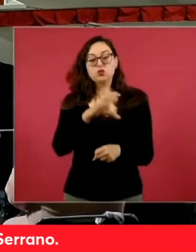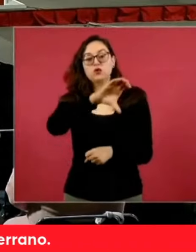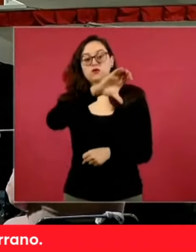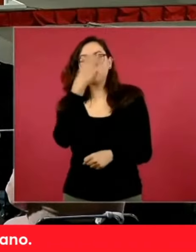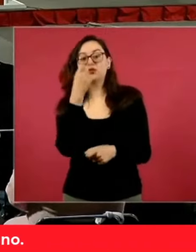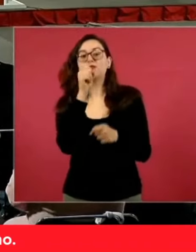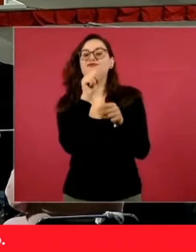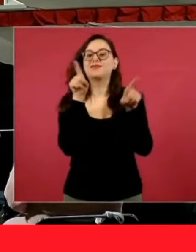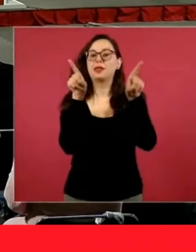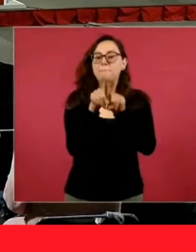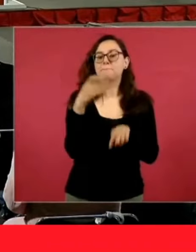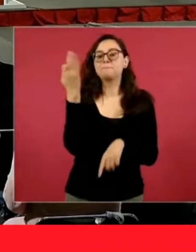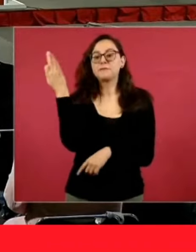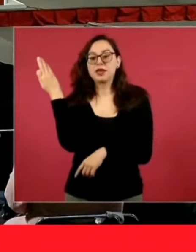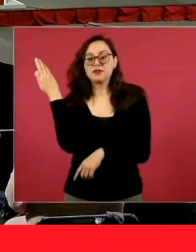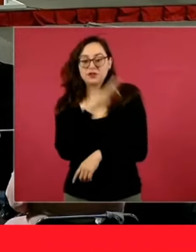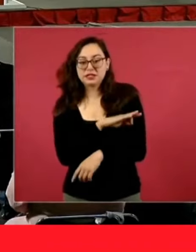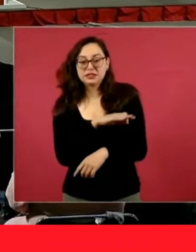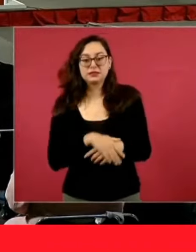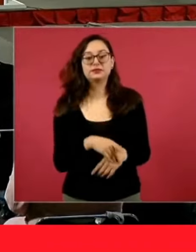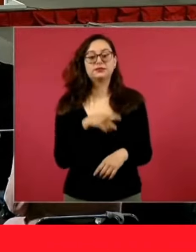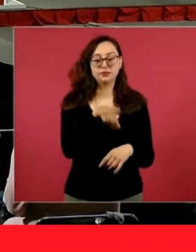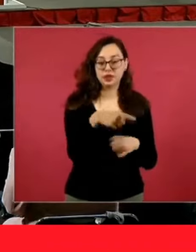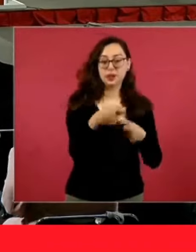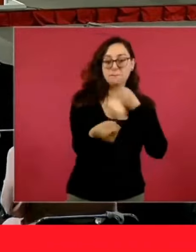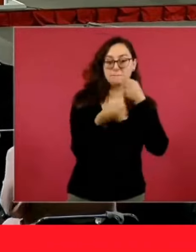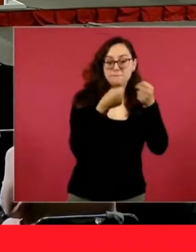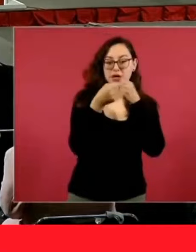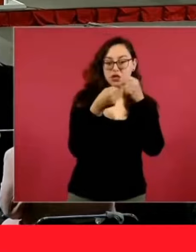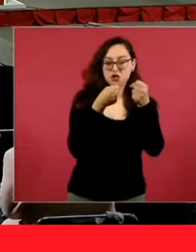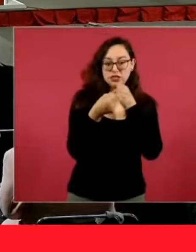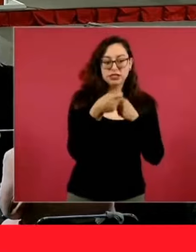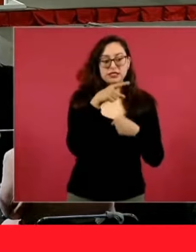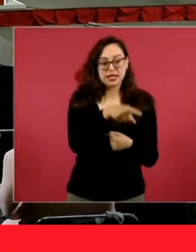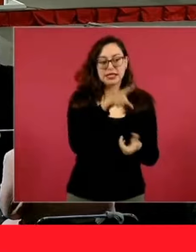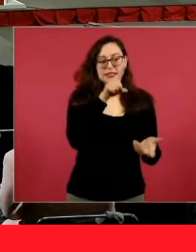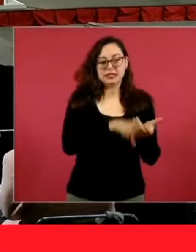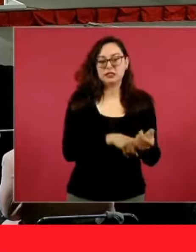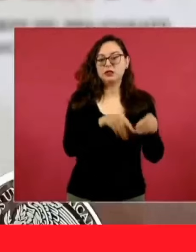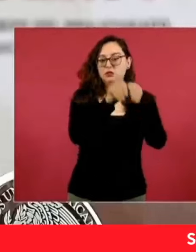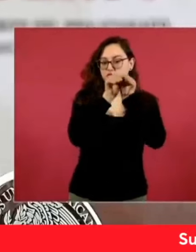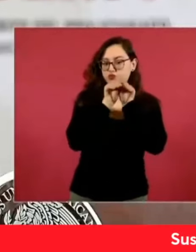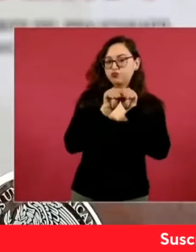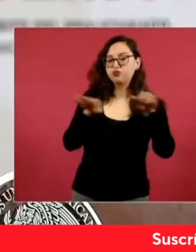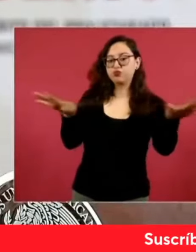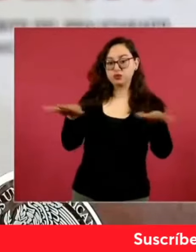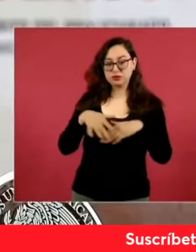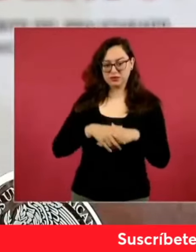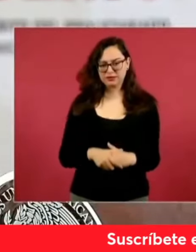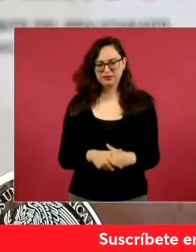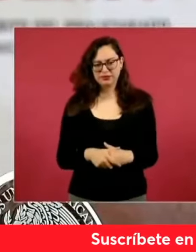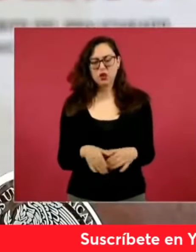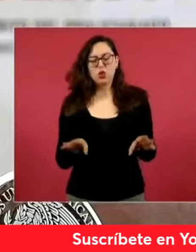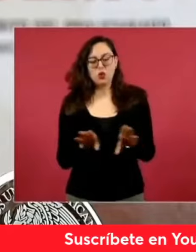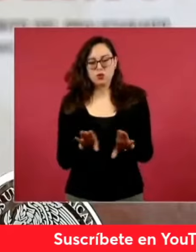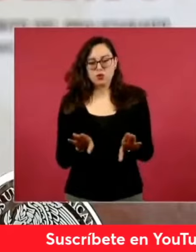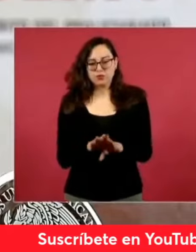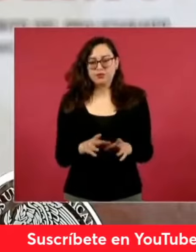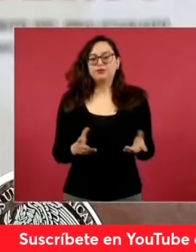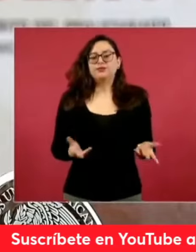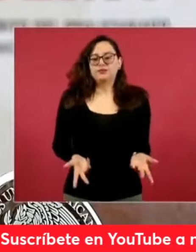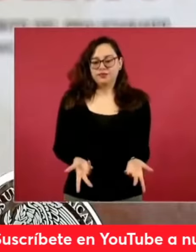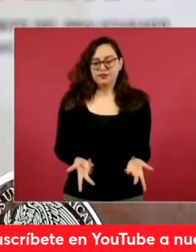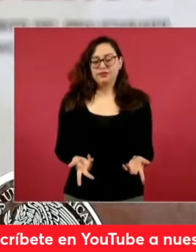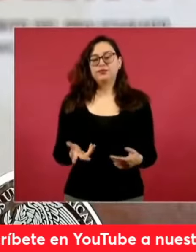una cuenta falsa de una periodista que evidentemente manejan opositores a este gobierno. La imagen trucada se usó como parte